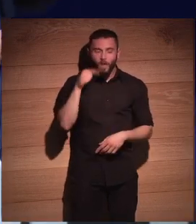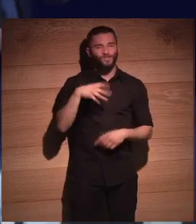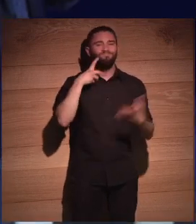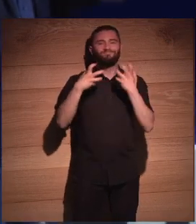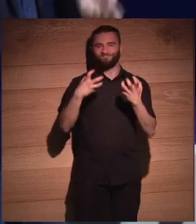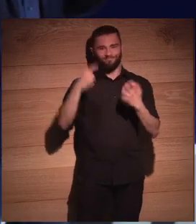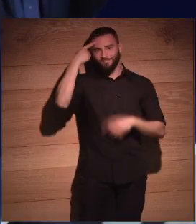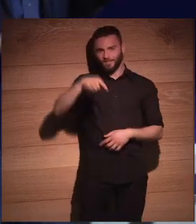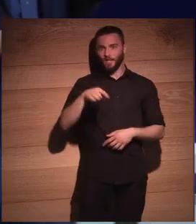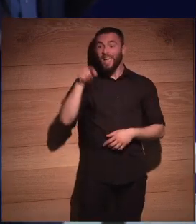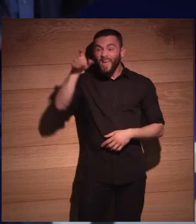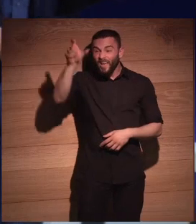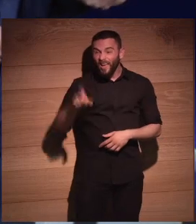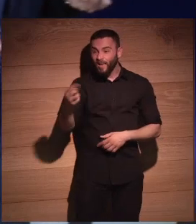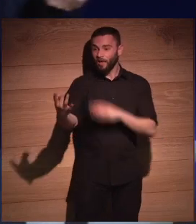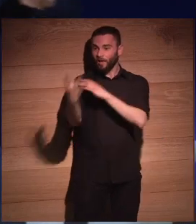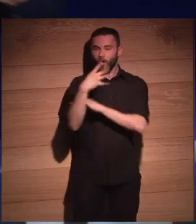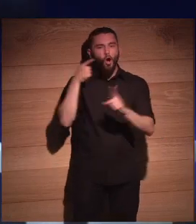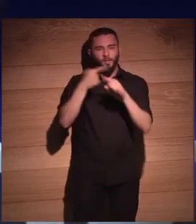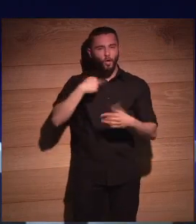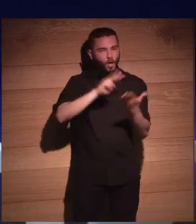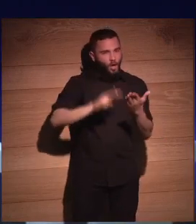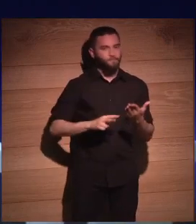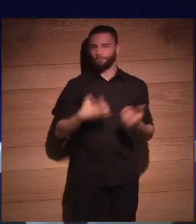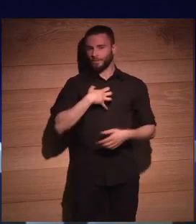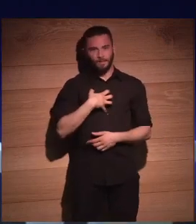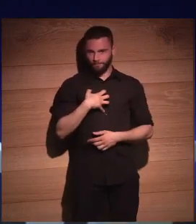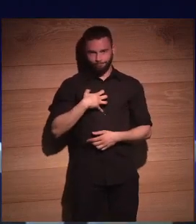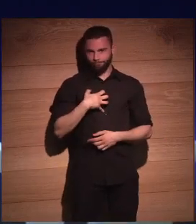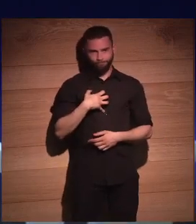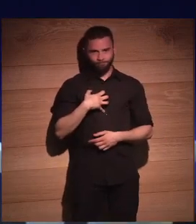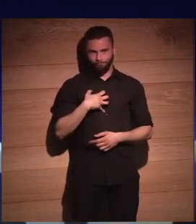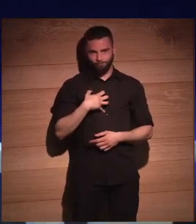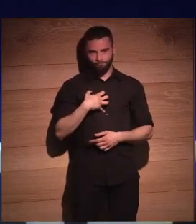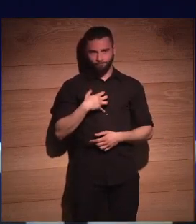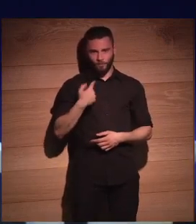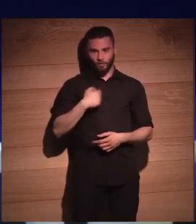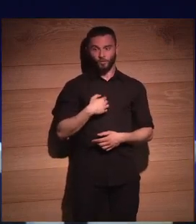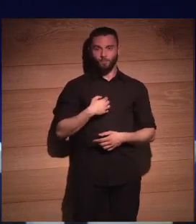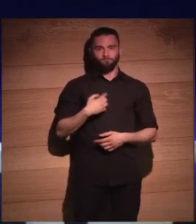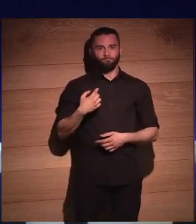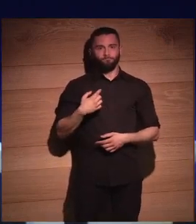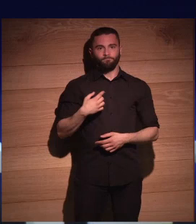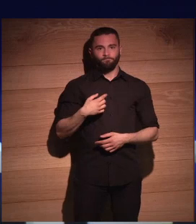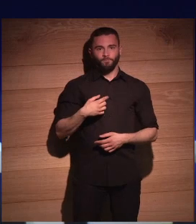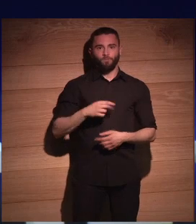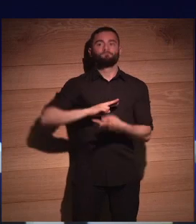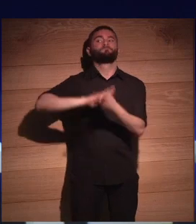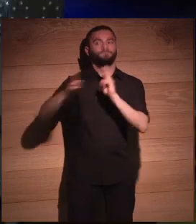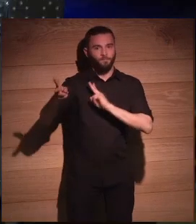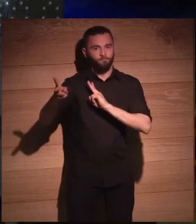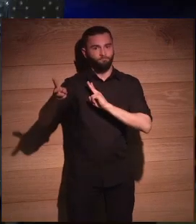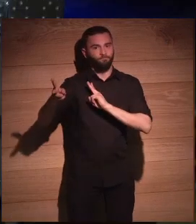que fulanito me haya mandado esto para que yo lo lea, ¿vale? Y contraataco, y no tengo buen humor con esas cosas,